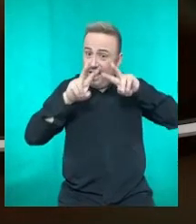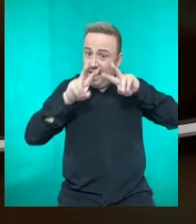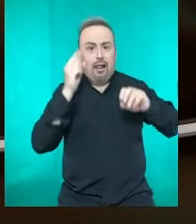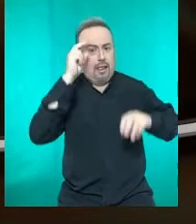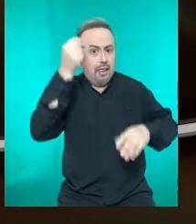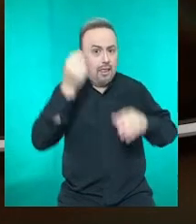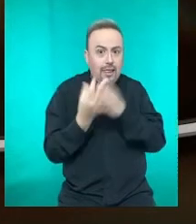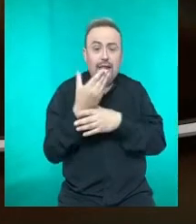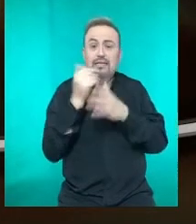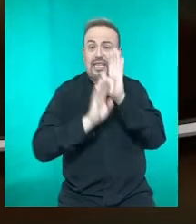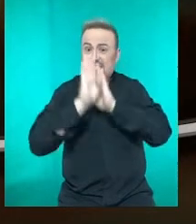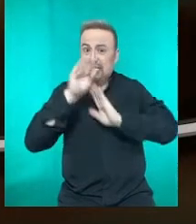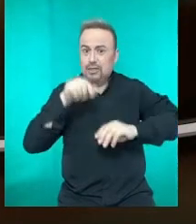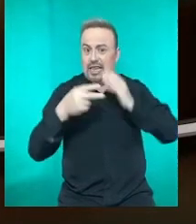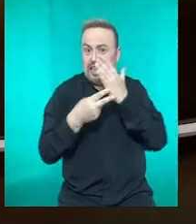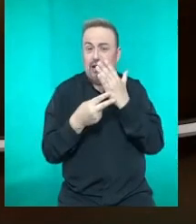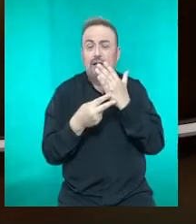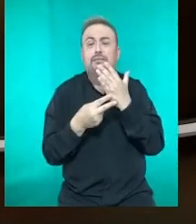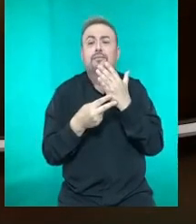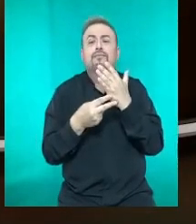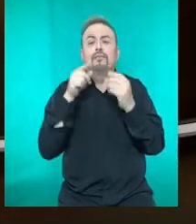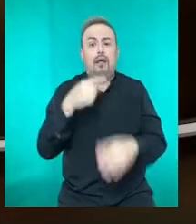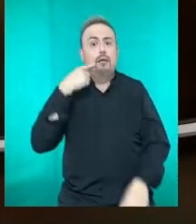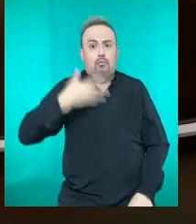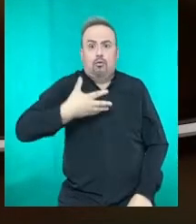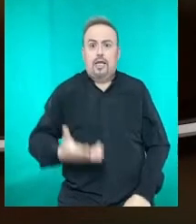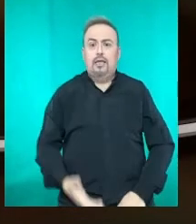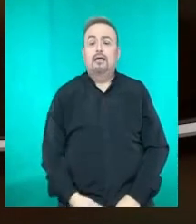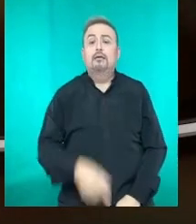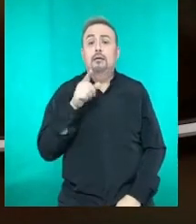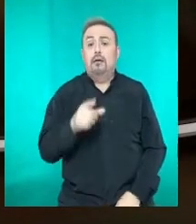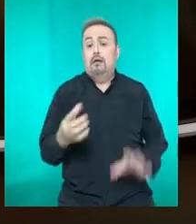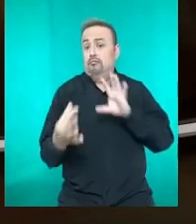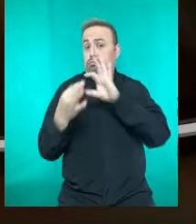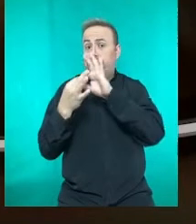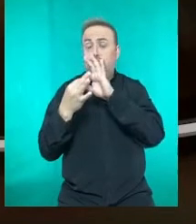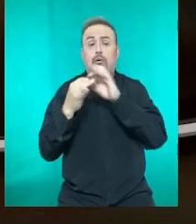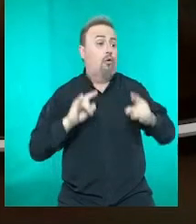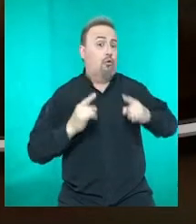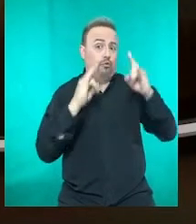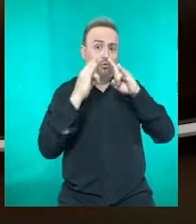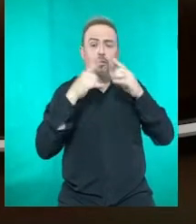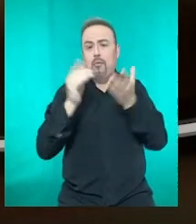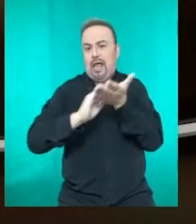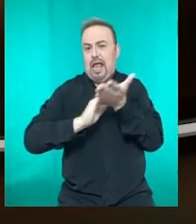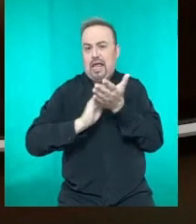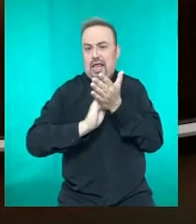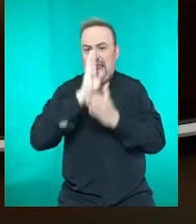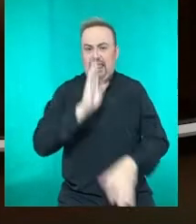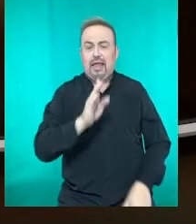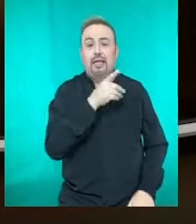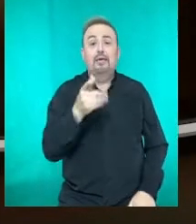innovación, el desarrollo de esta tecnología toma un papel preponderante. Si lo vinculamos con construcción, un ejemplo directo es